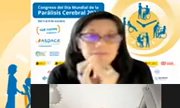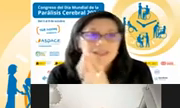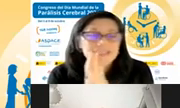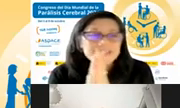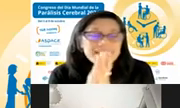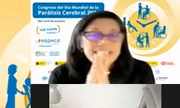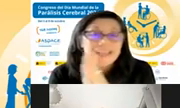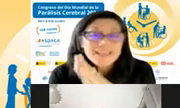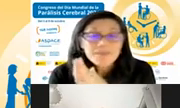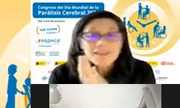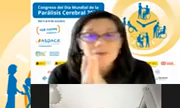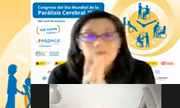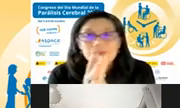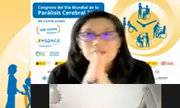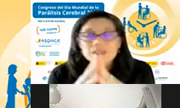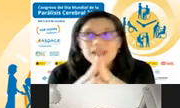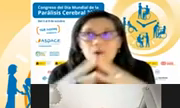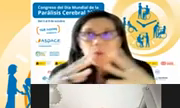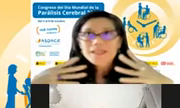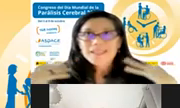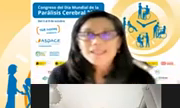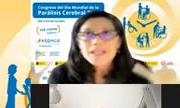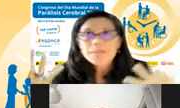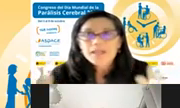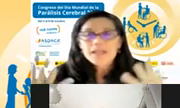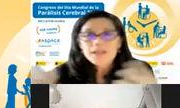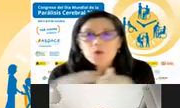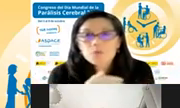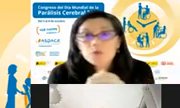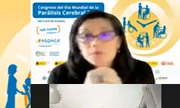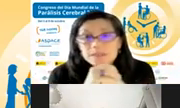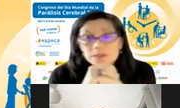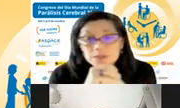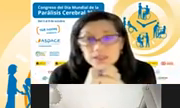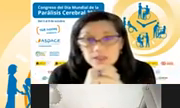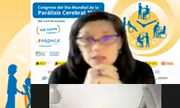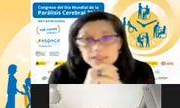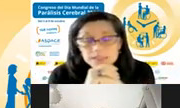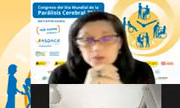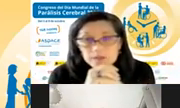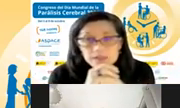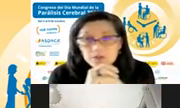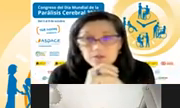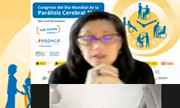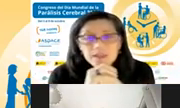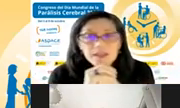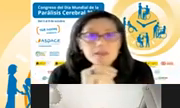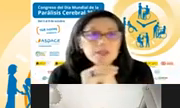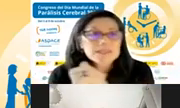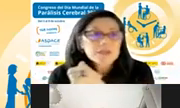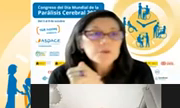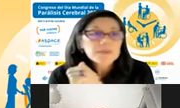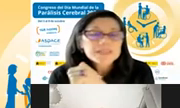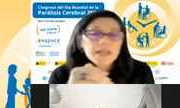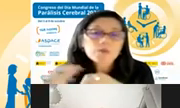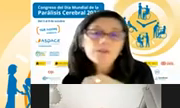aparecen tres imágenes. La del medio nos trae cuenta del imaginario cómo los mandatos tradicionales en la socialización diferencial de